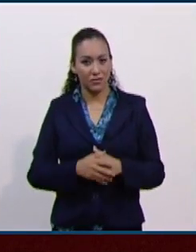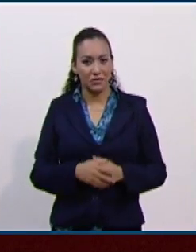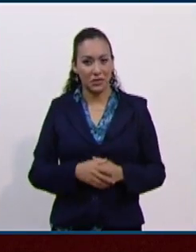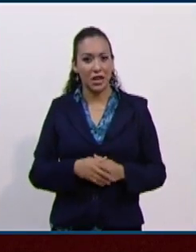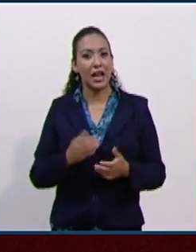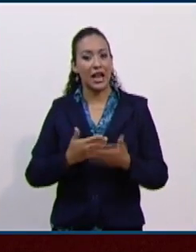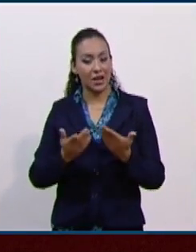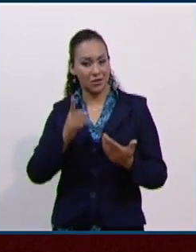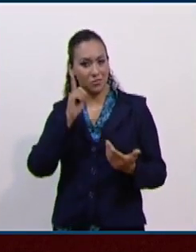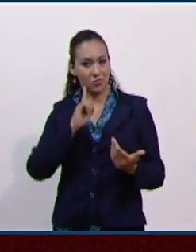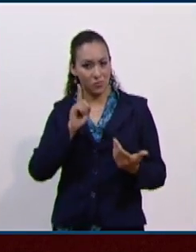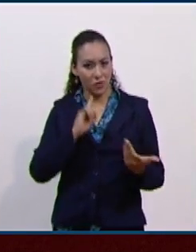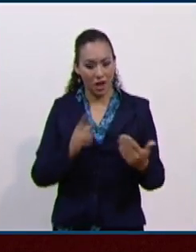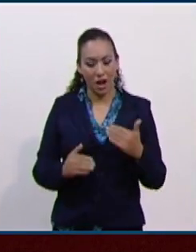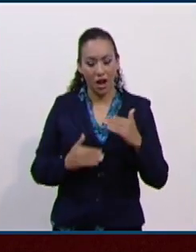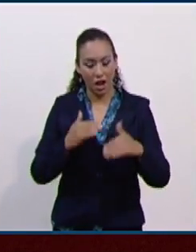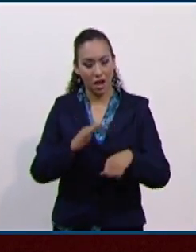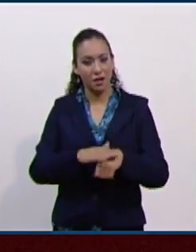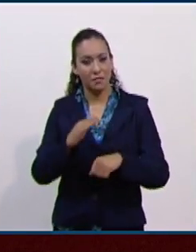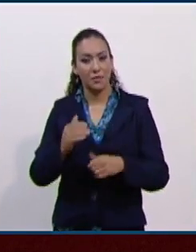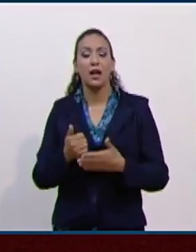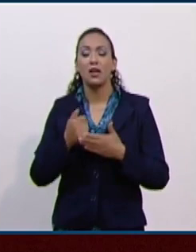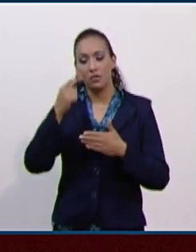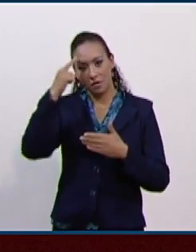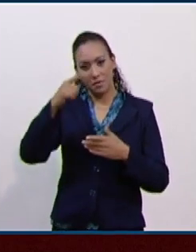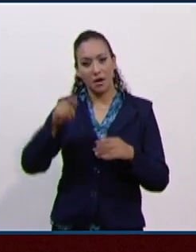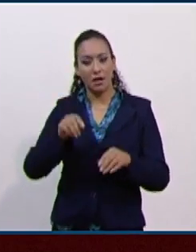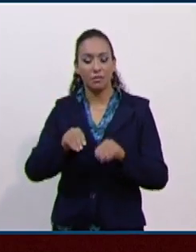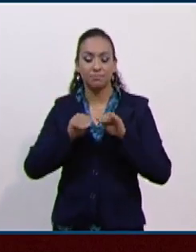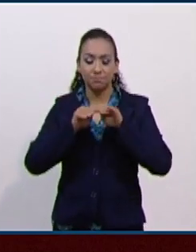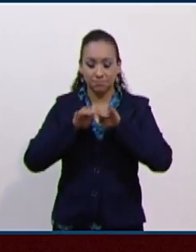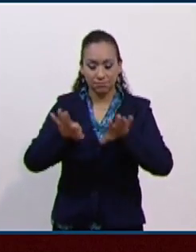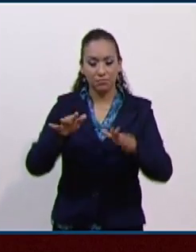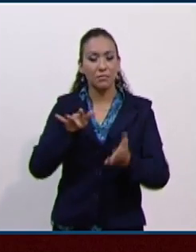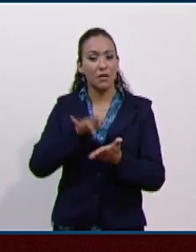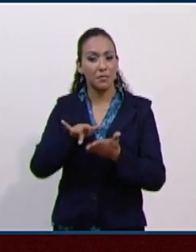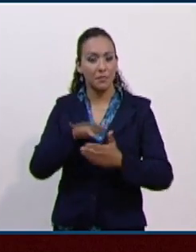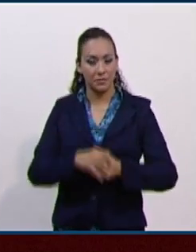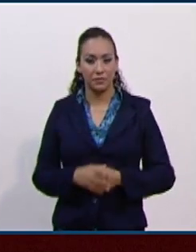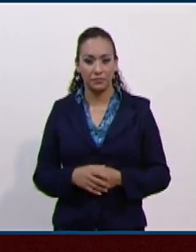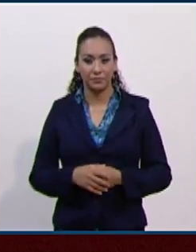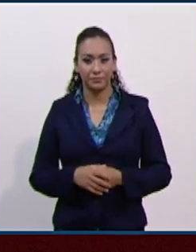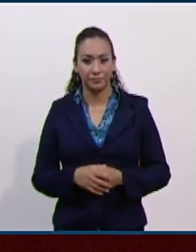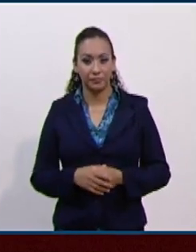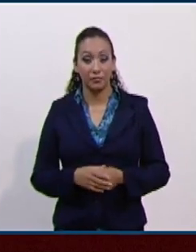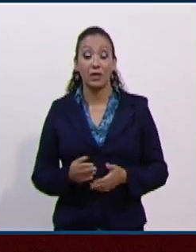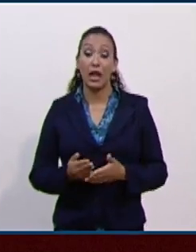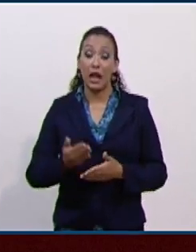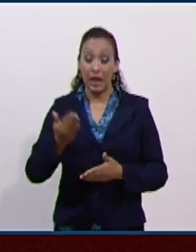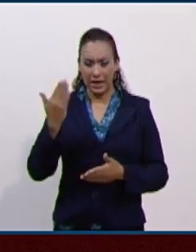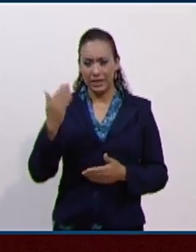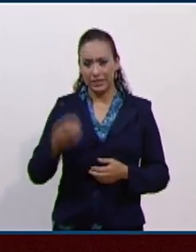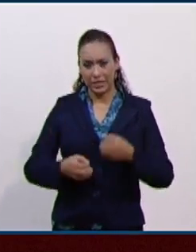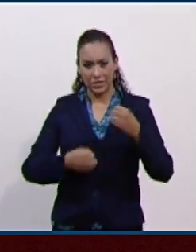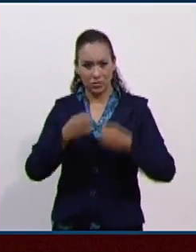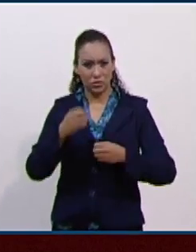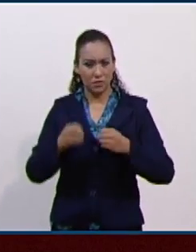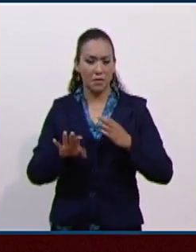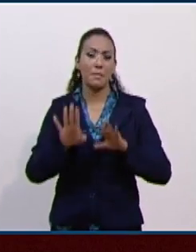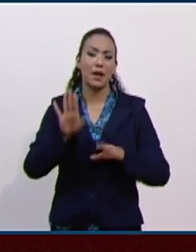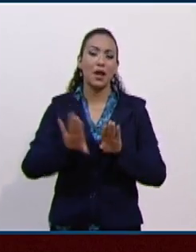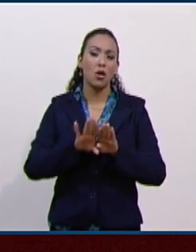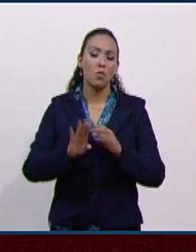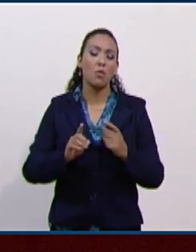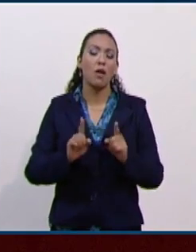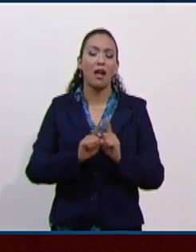como un contrapeso efectivo al ejercicio del poder público. En algunos momentos ha parecido un tribunal alejado de los problemas de la